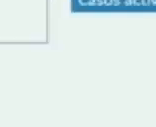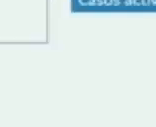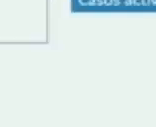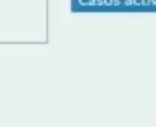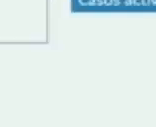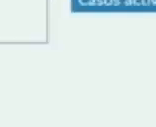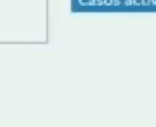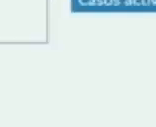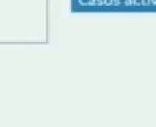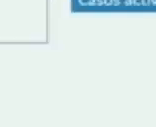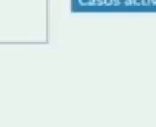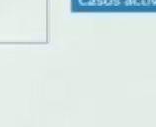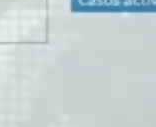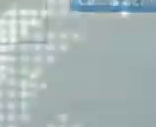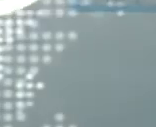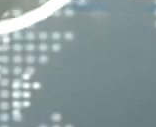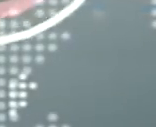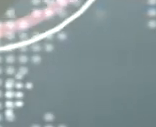2.710, el